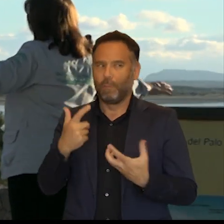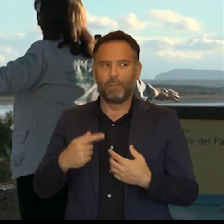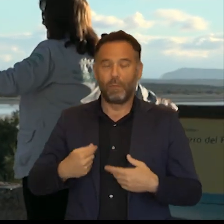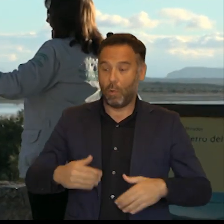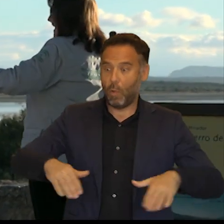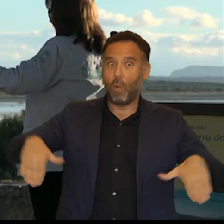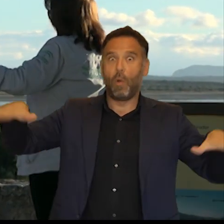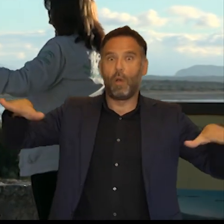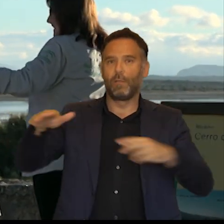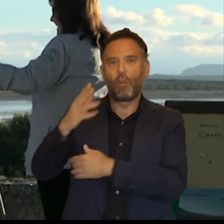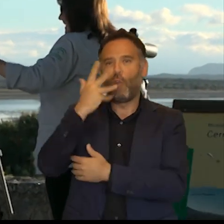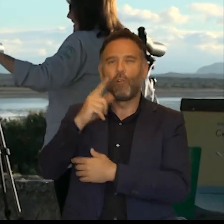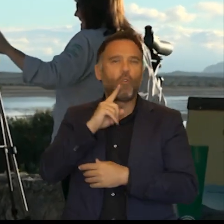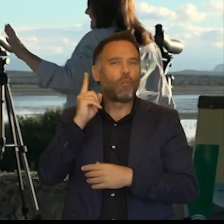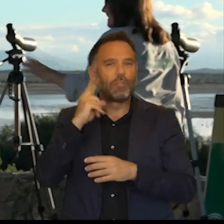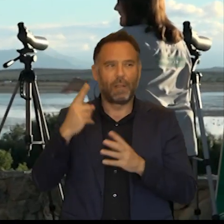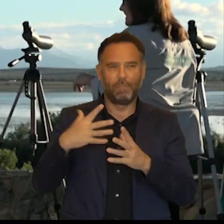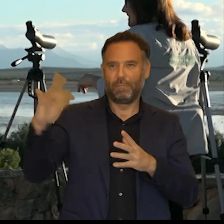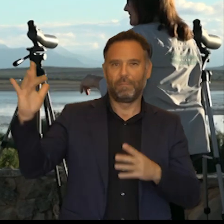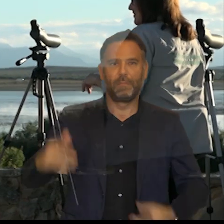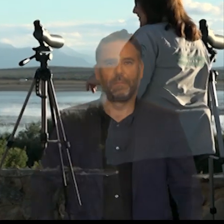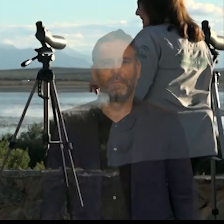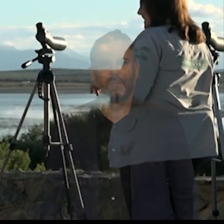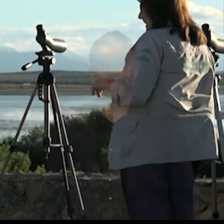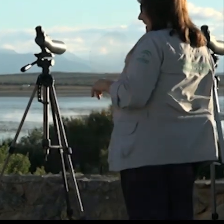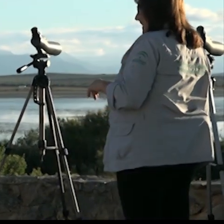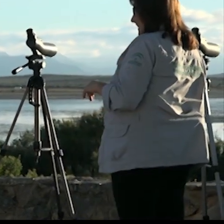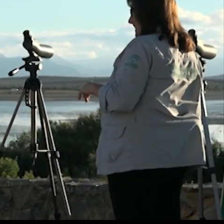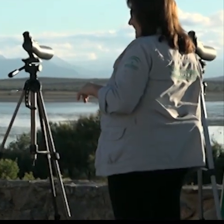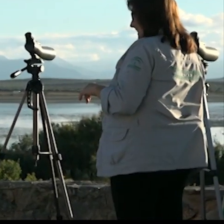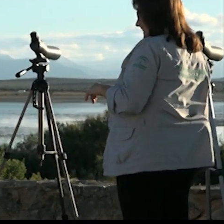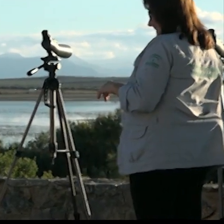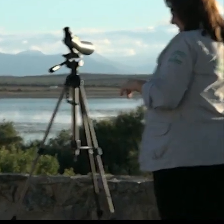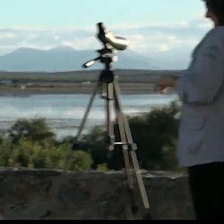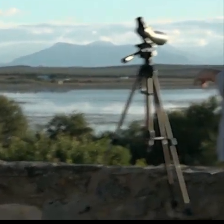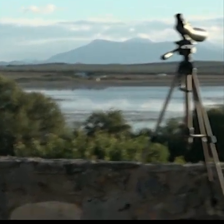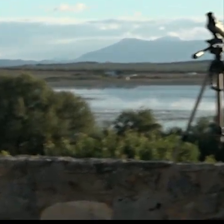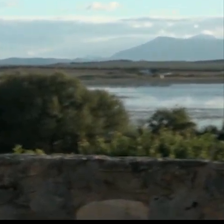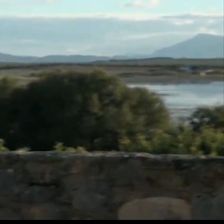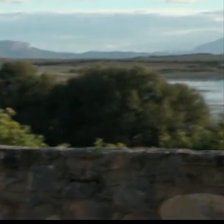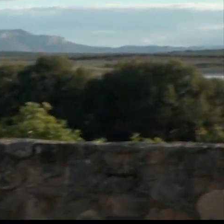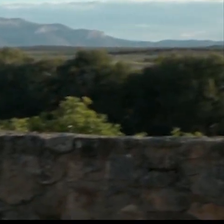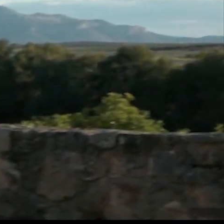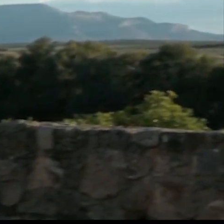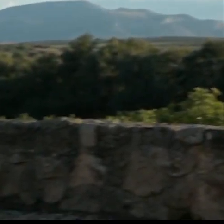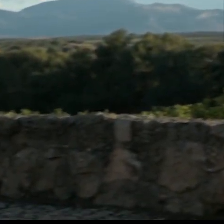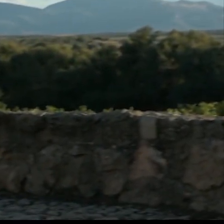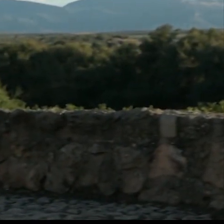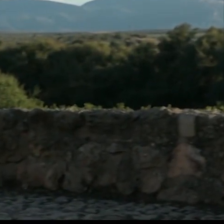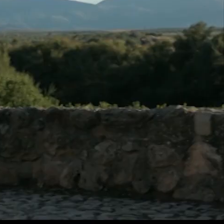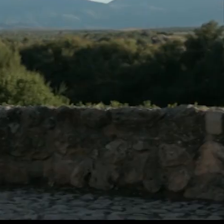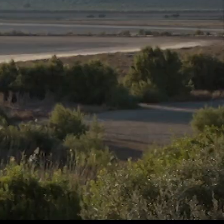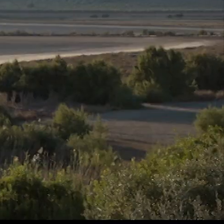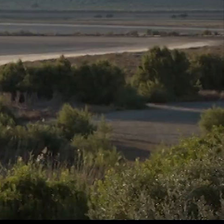color cuando levantan las alas. Así, entonces yo levanto mi ala color. Y me voy. ¡Me voy!